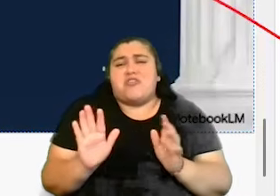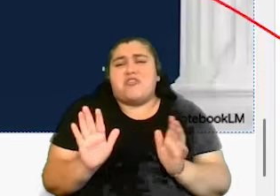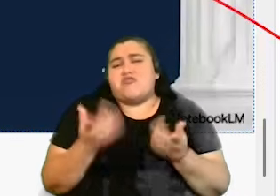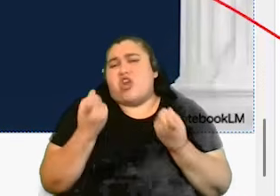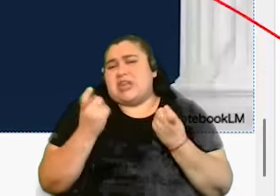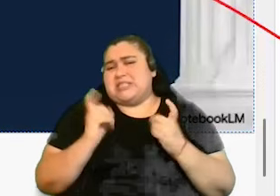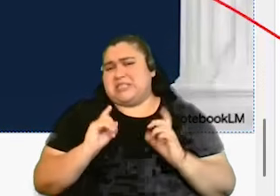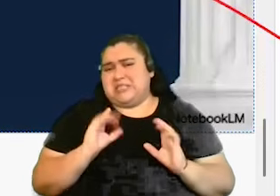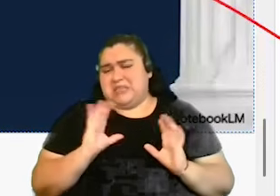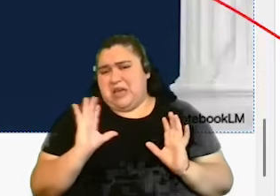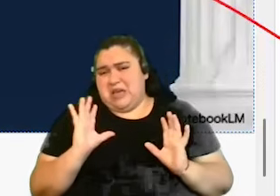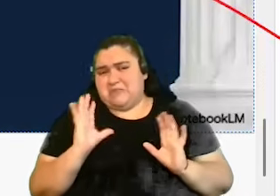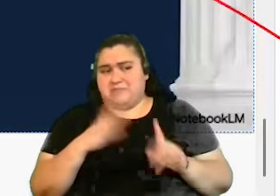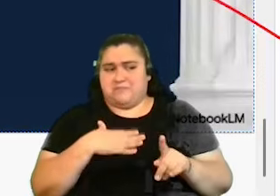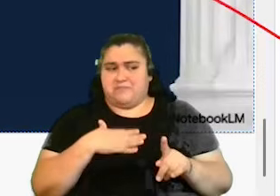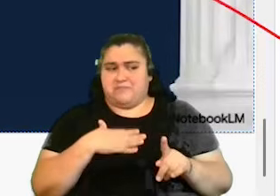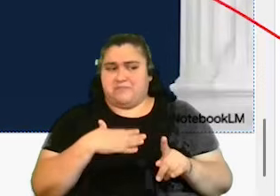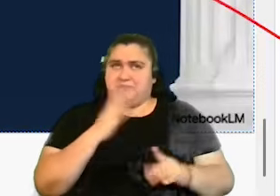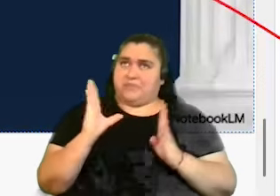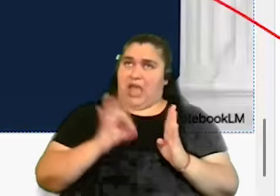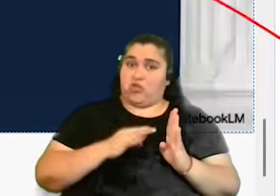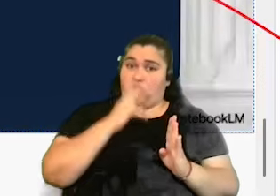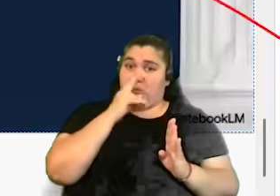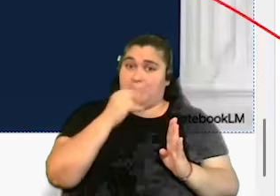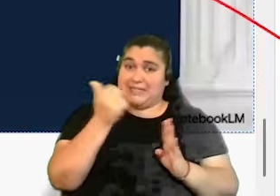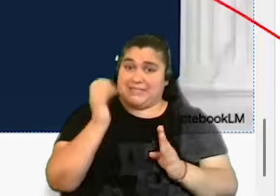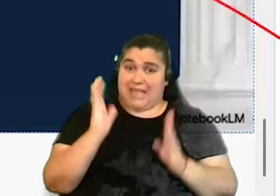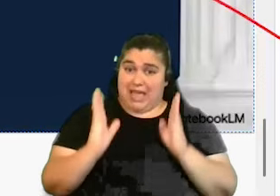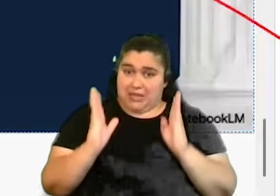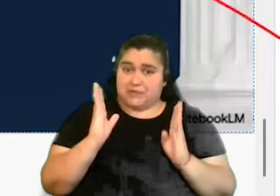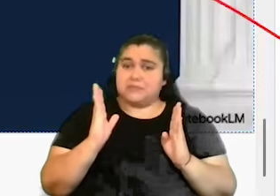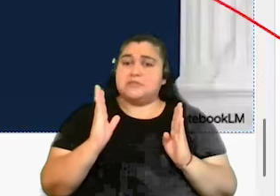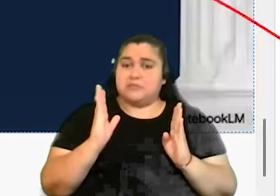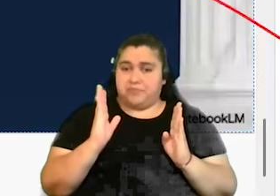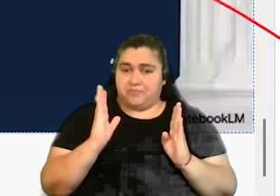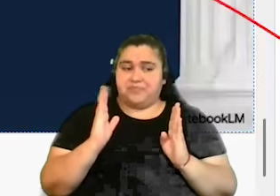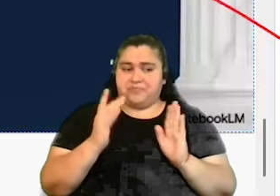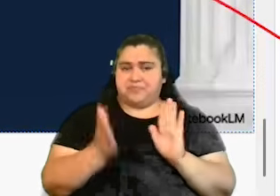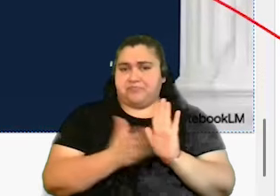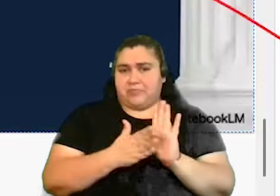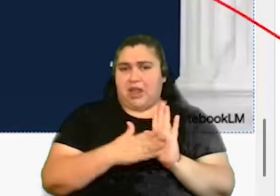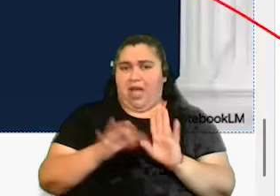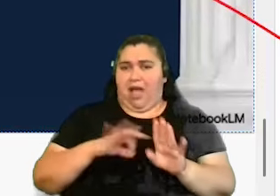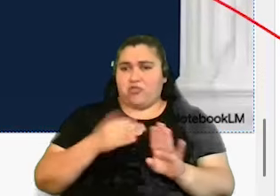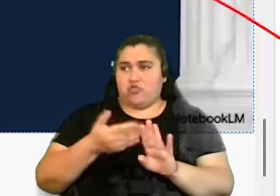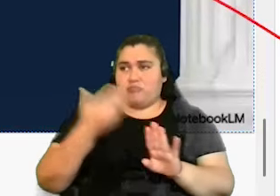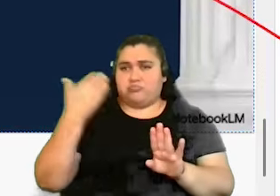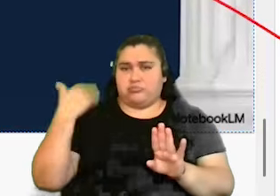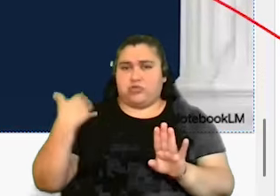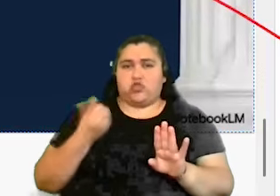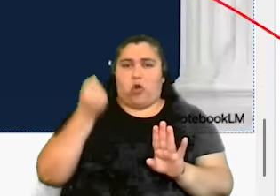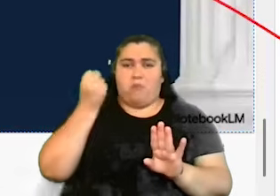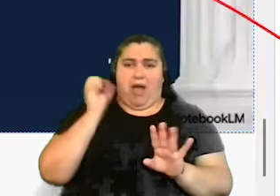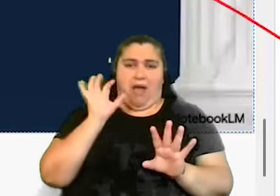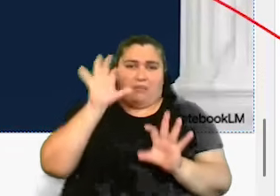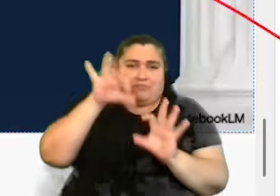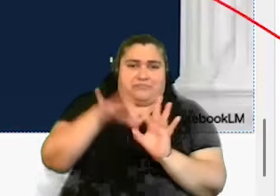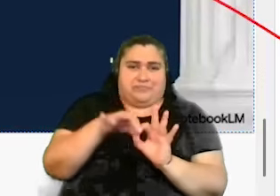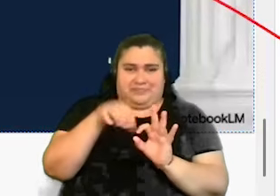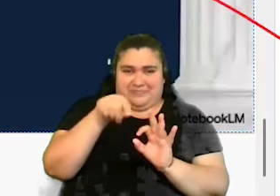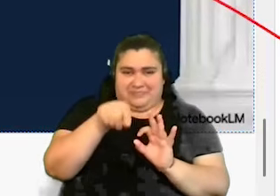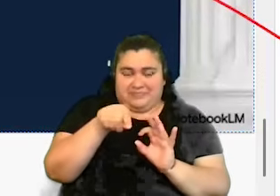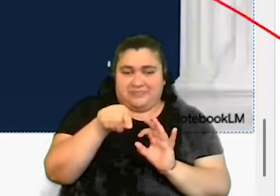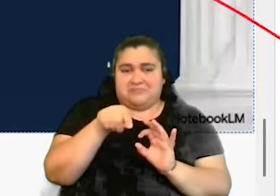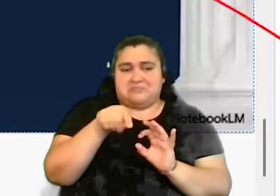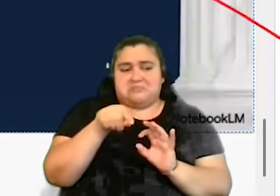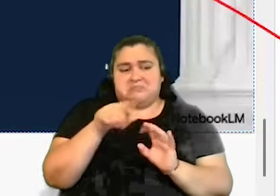el 26 te levanta la presunción de exactitud de los años anteriores, como que no vería la posibilidad, pero